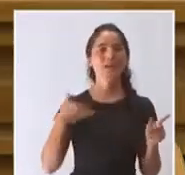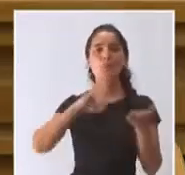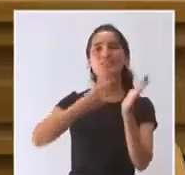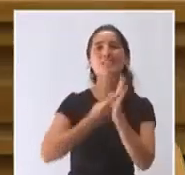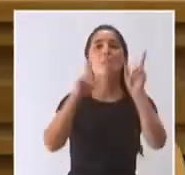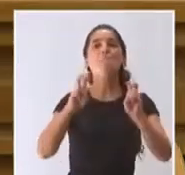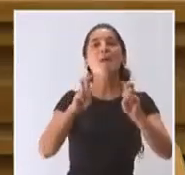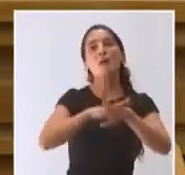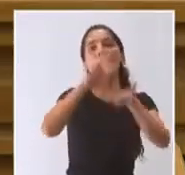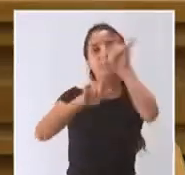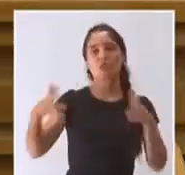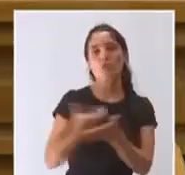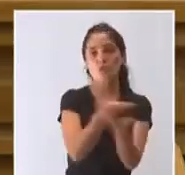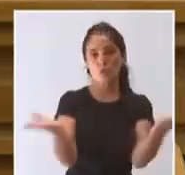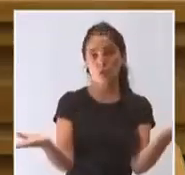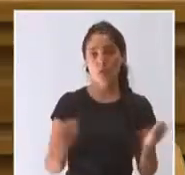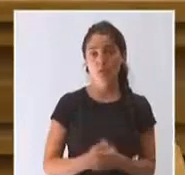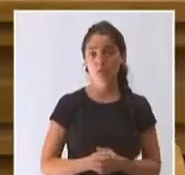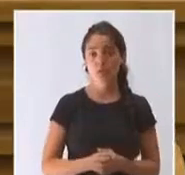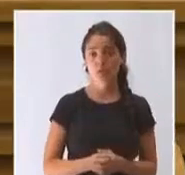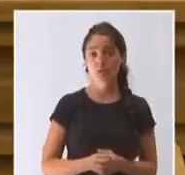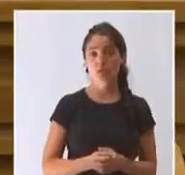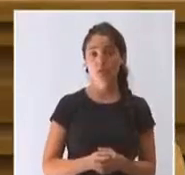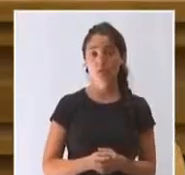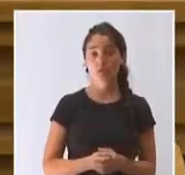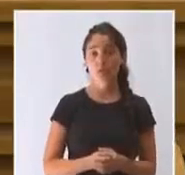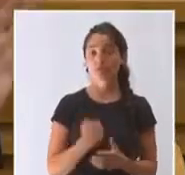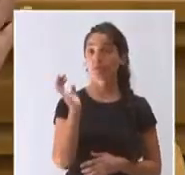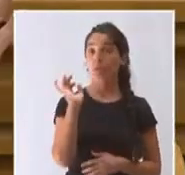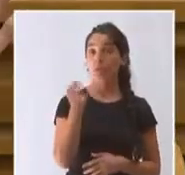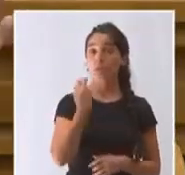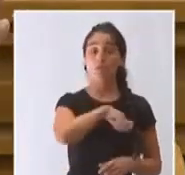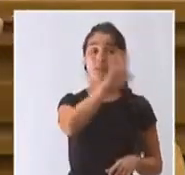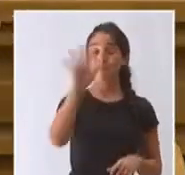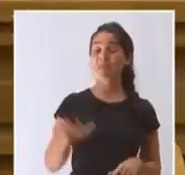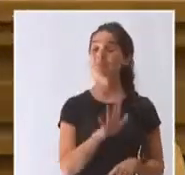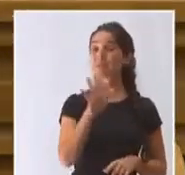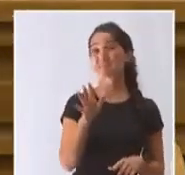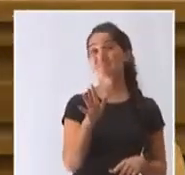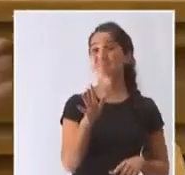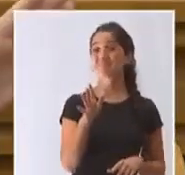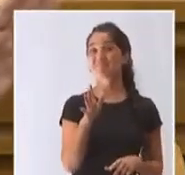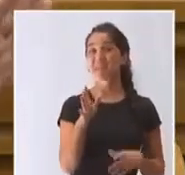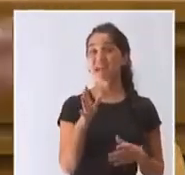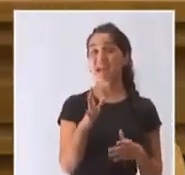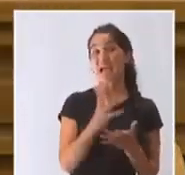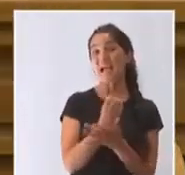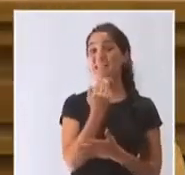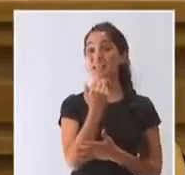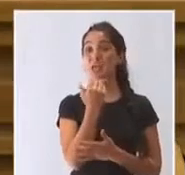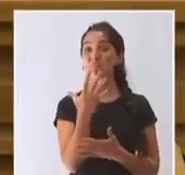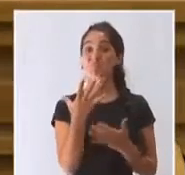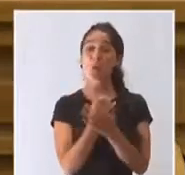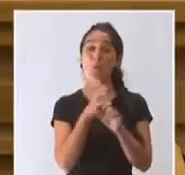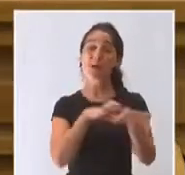que es difícil cuadrar el círculo por supuesto en españa casi todo es difícil casi todo difícil pero este